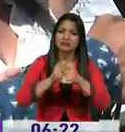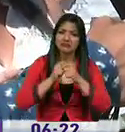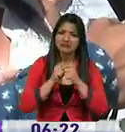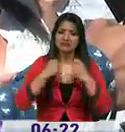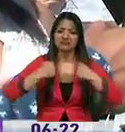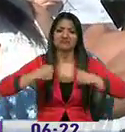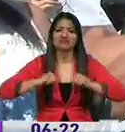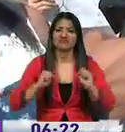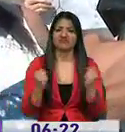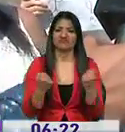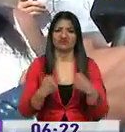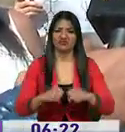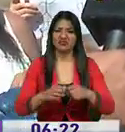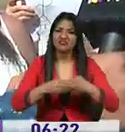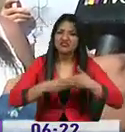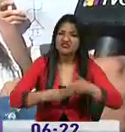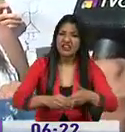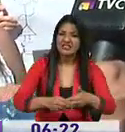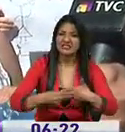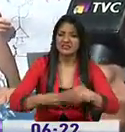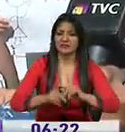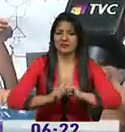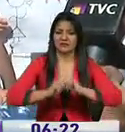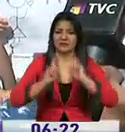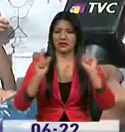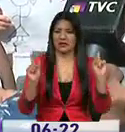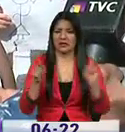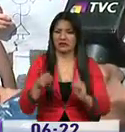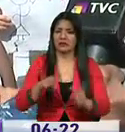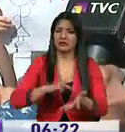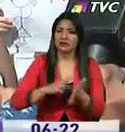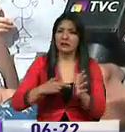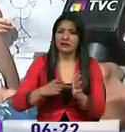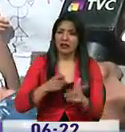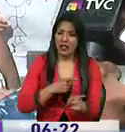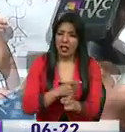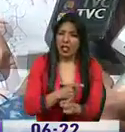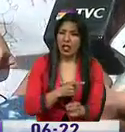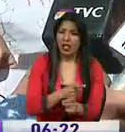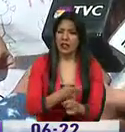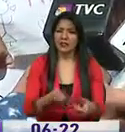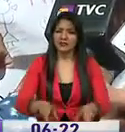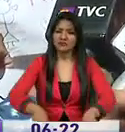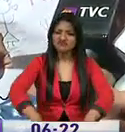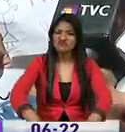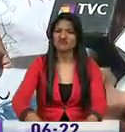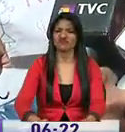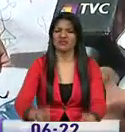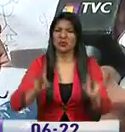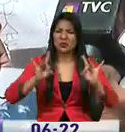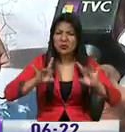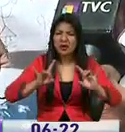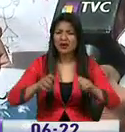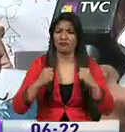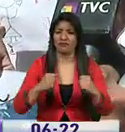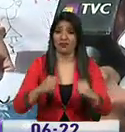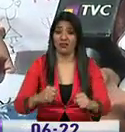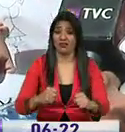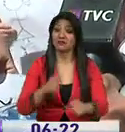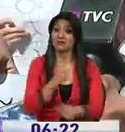los ejercicios de flexibilidad. Estos ejercicios comprenden mucha presión, mucho dolor. Les amenazaba, les